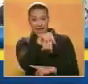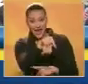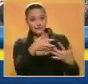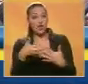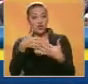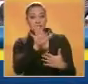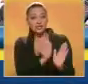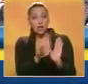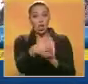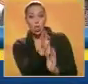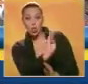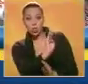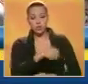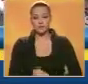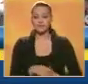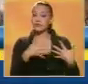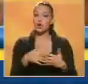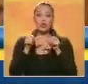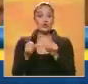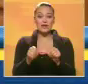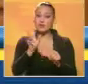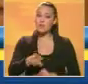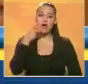terroristas. Reiteró que Estados Unidos continúa haciendo una